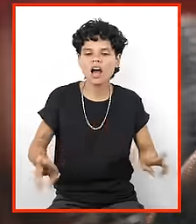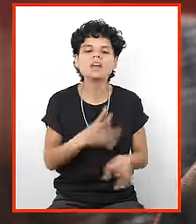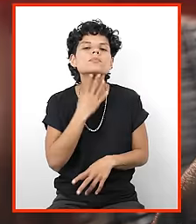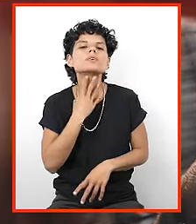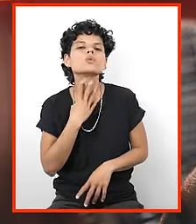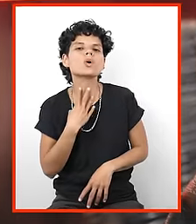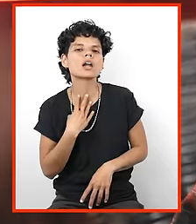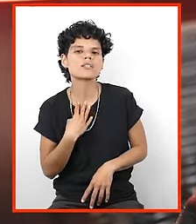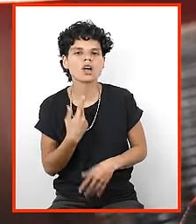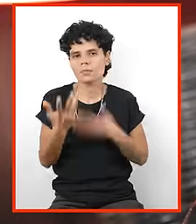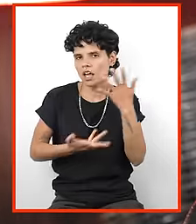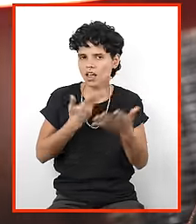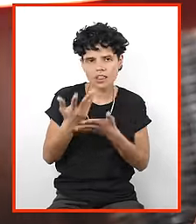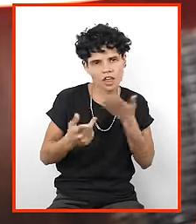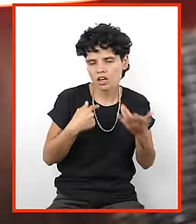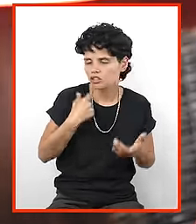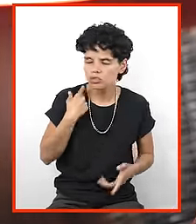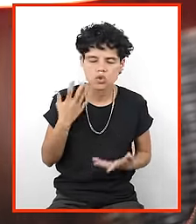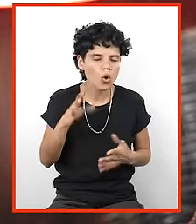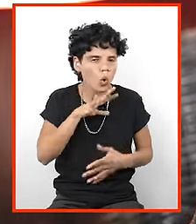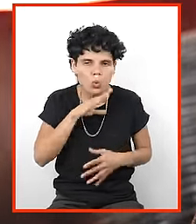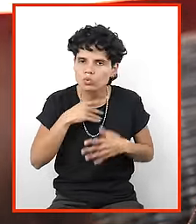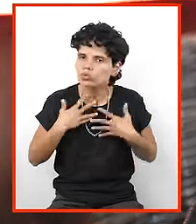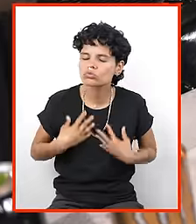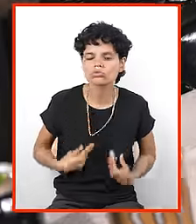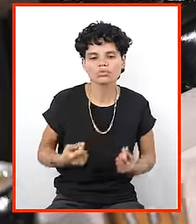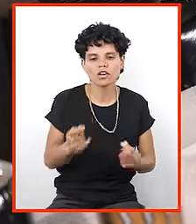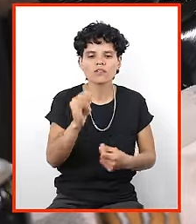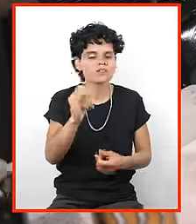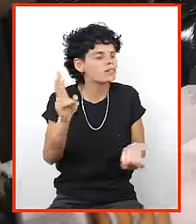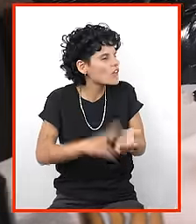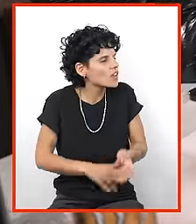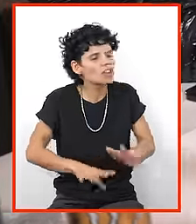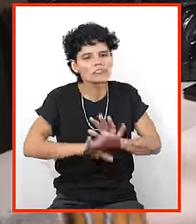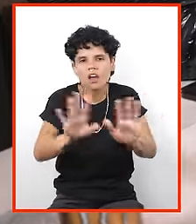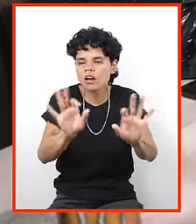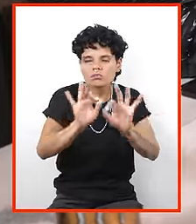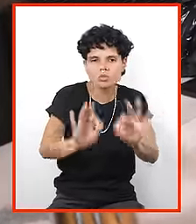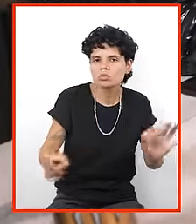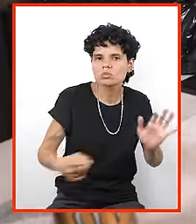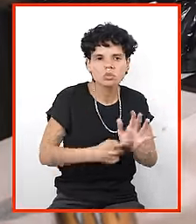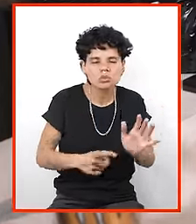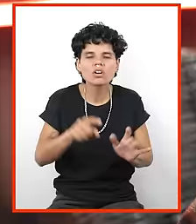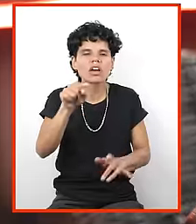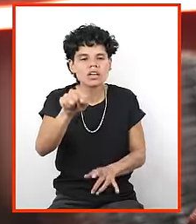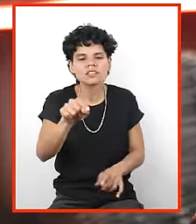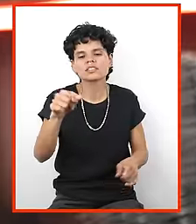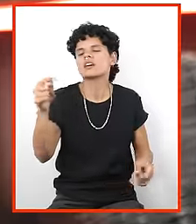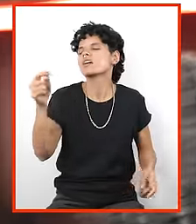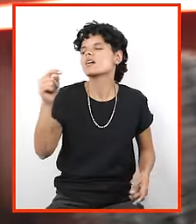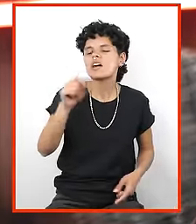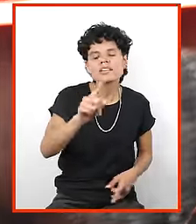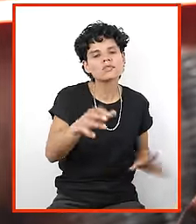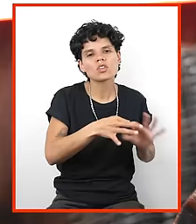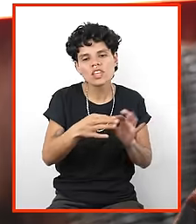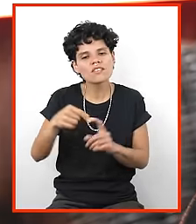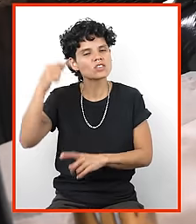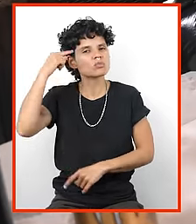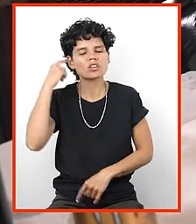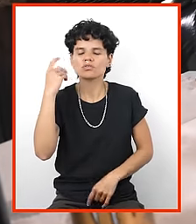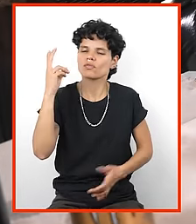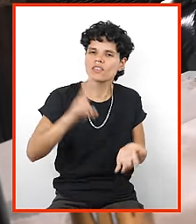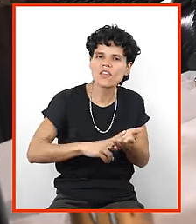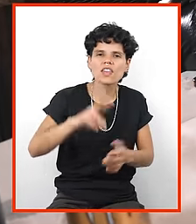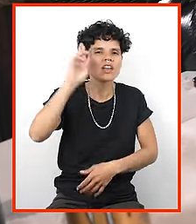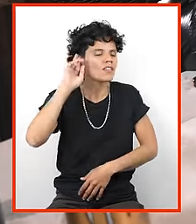trabajo mucho con mis cuerdas vocales. Entonces, francamente, lisianamente, por ese motivo, considero a las finales